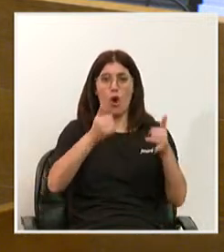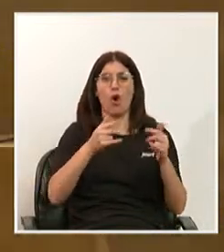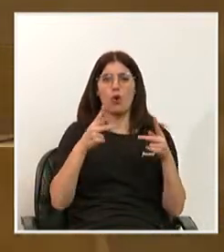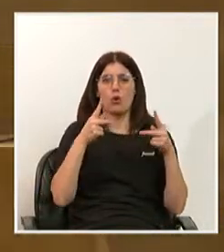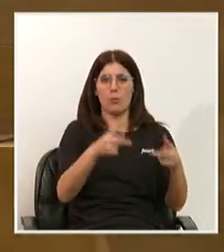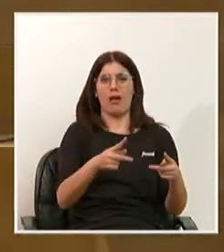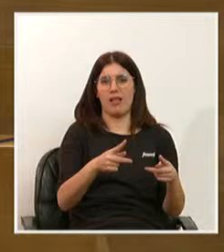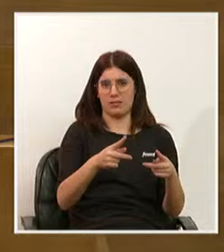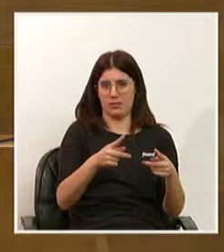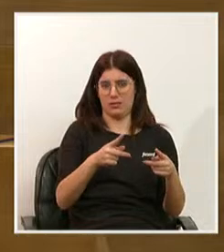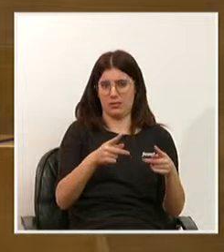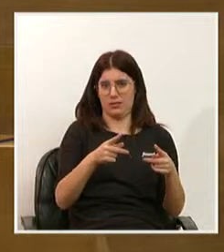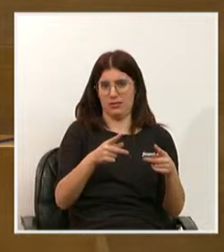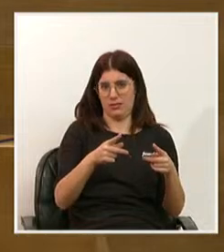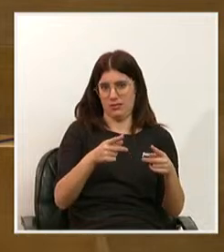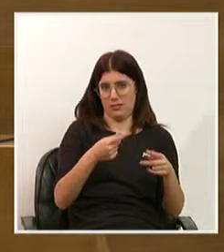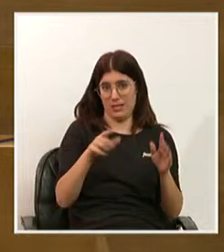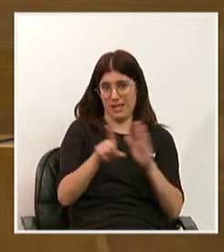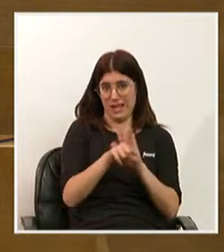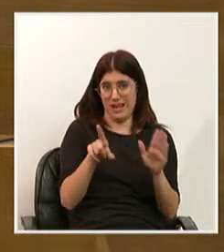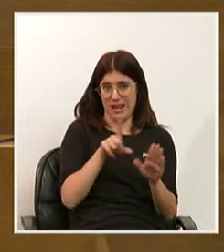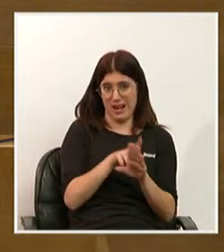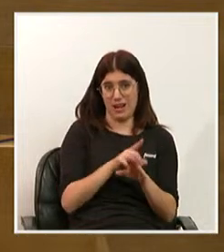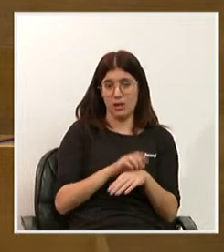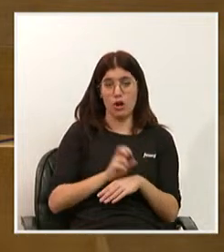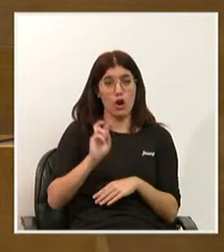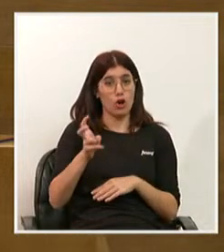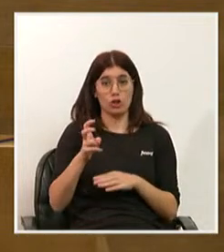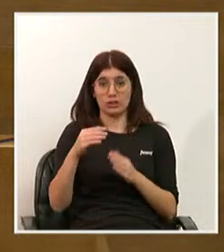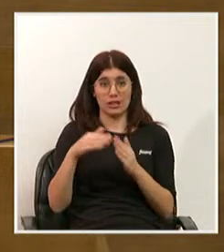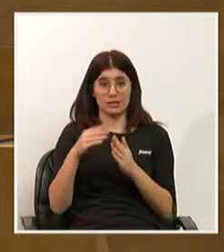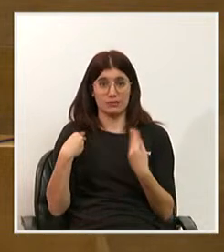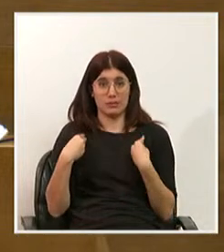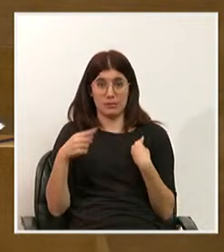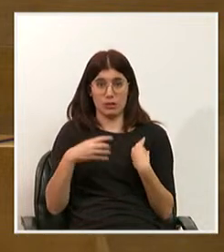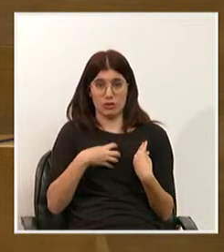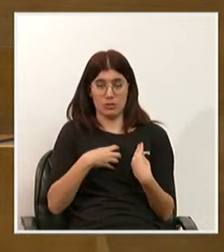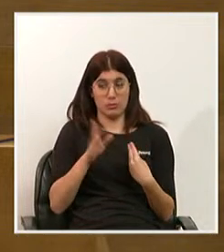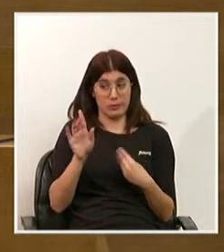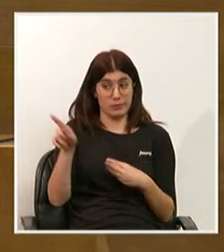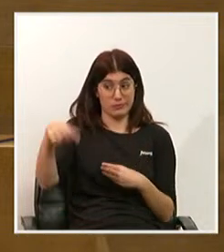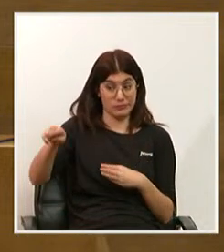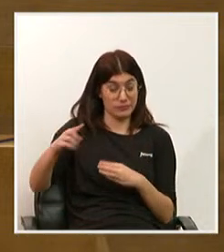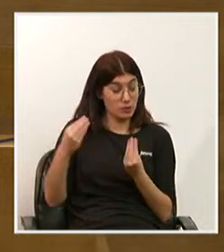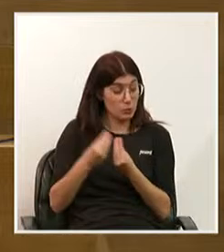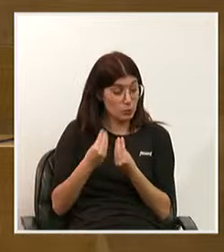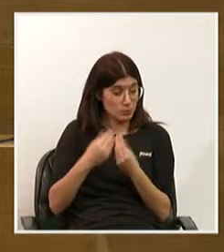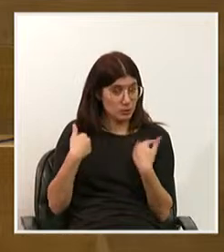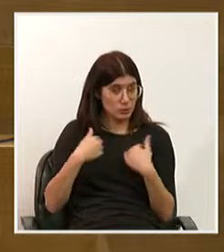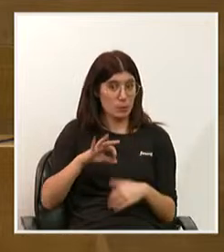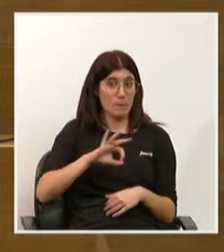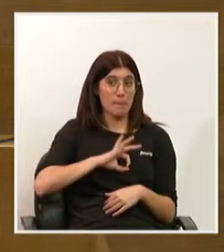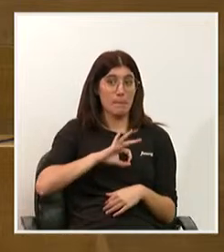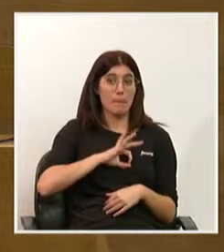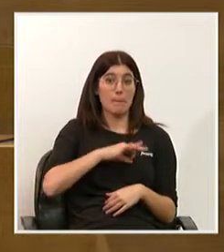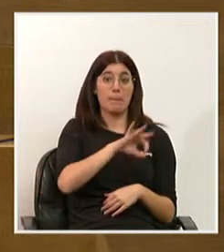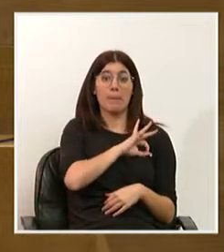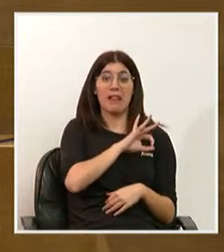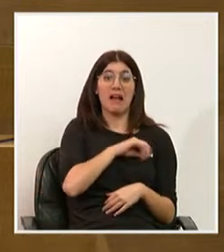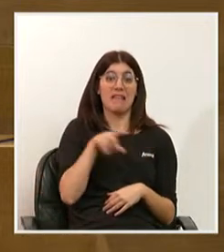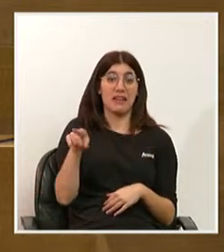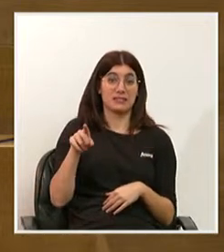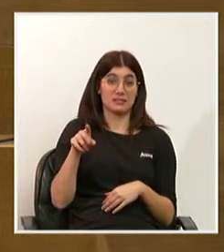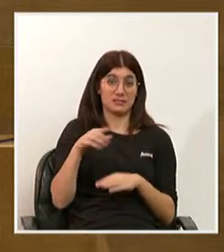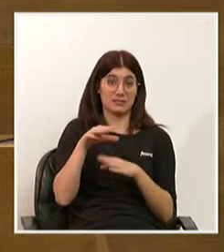ilegal mil más inhabitables Desde luego son los números son las medallas que tiene el partido